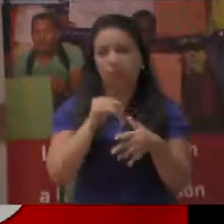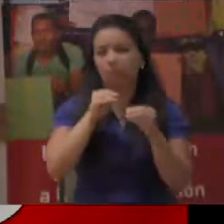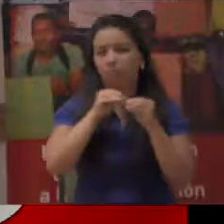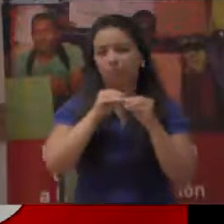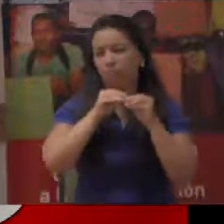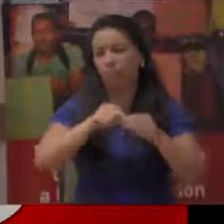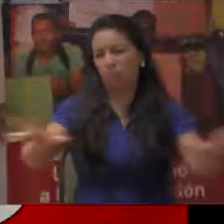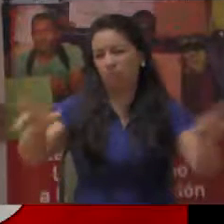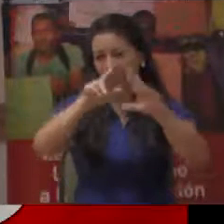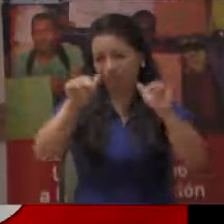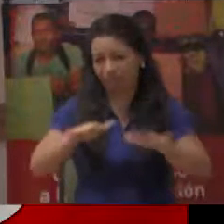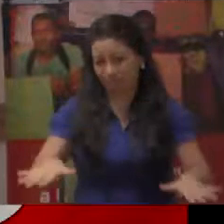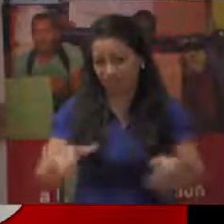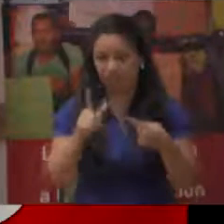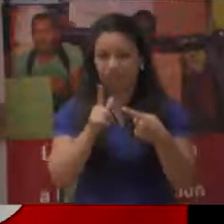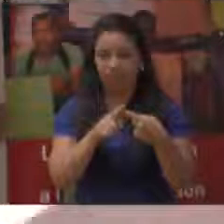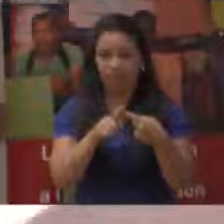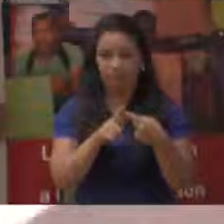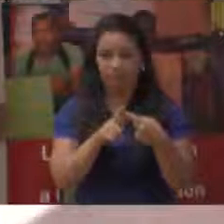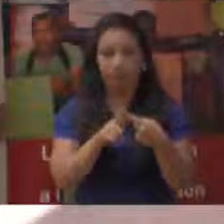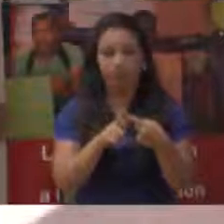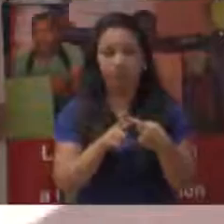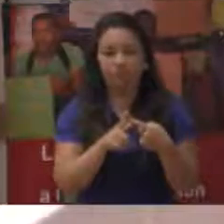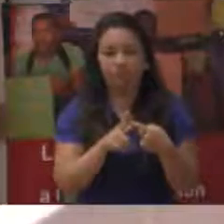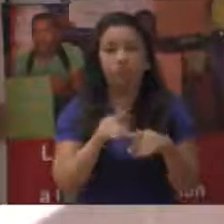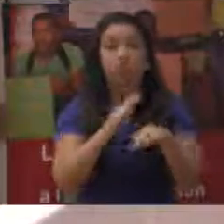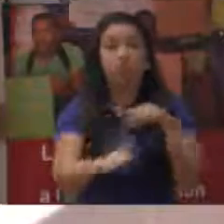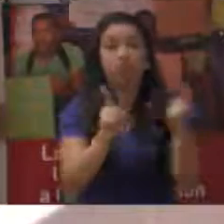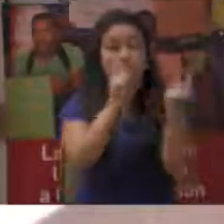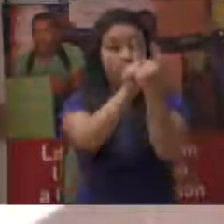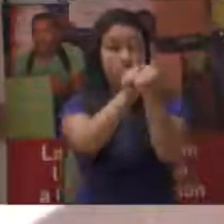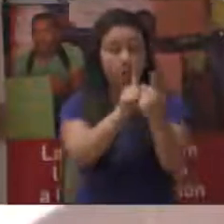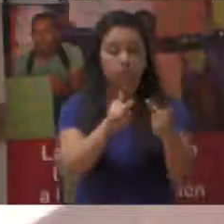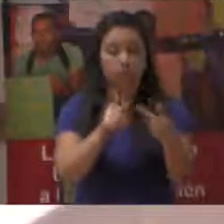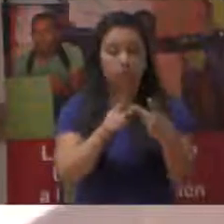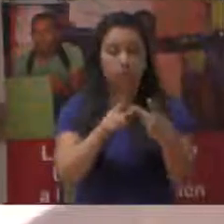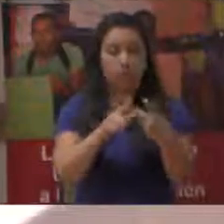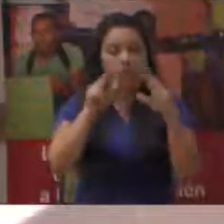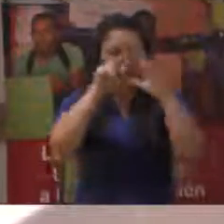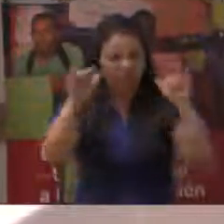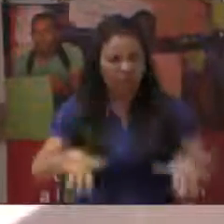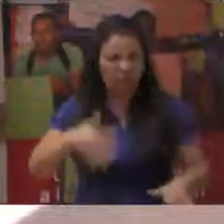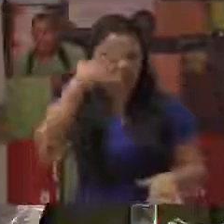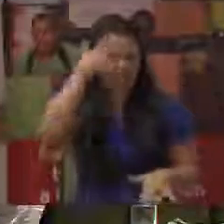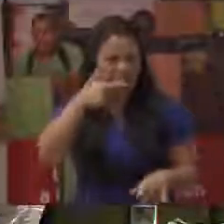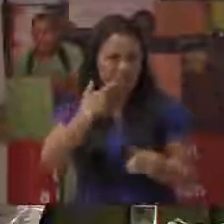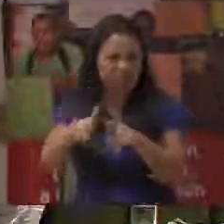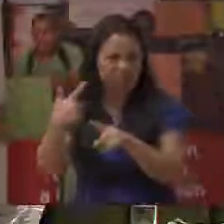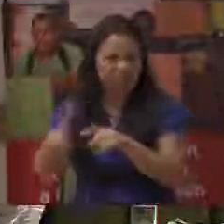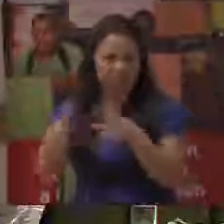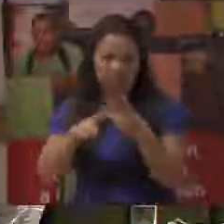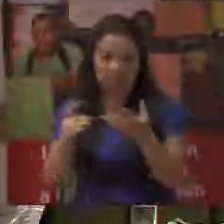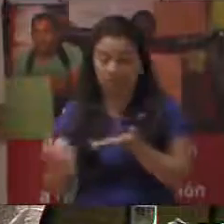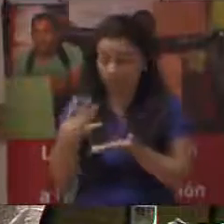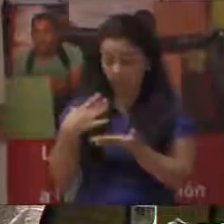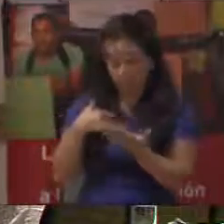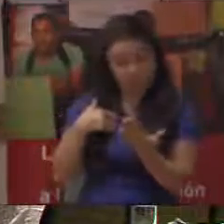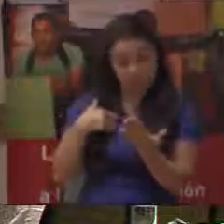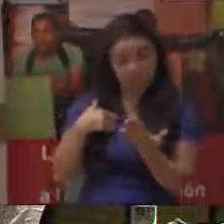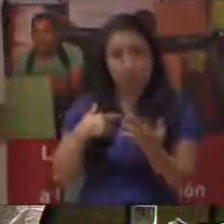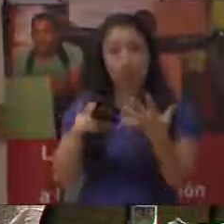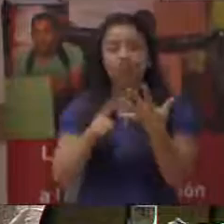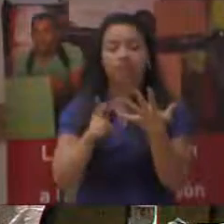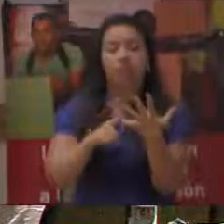publicación en la web. B, invitación directa. C, redes sociales. D, mensaje de texto.